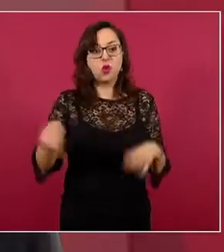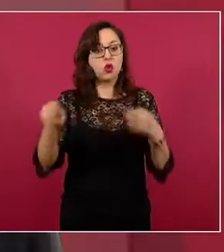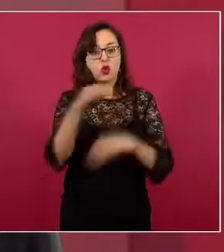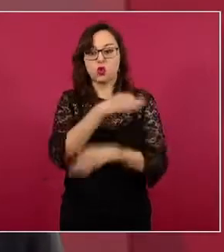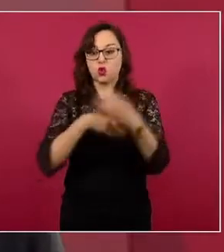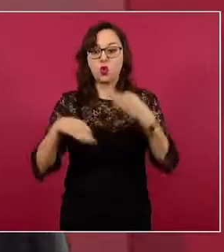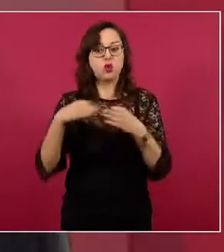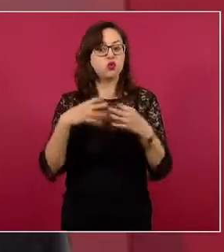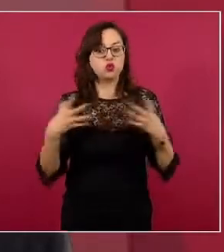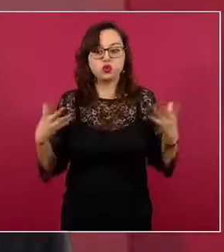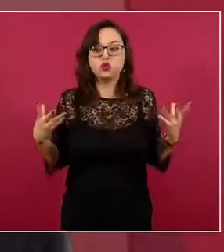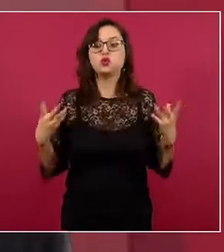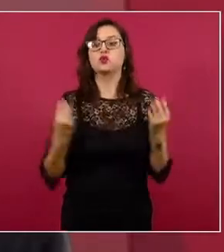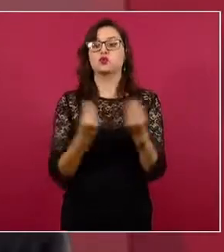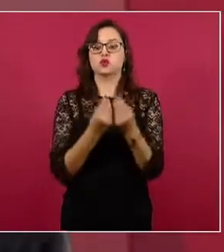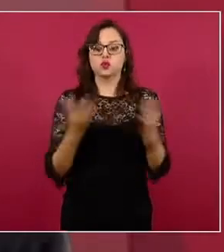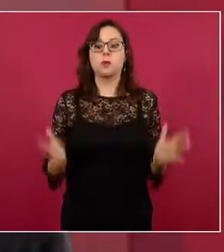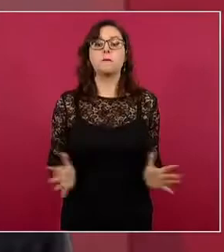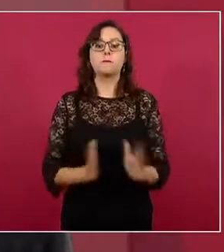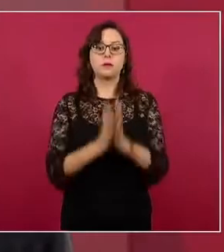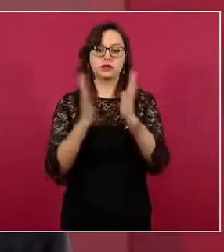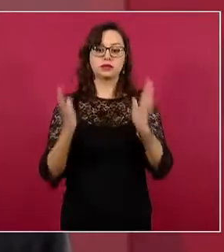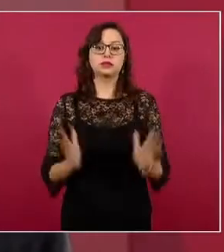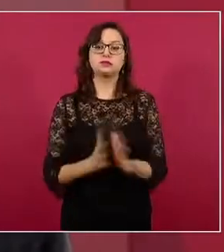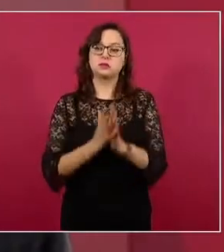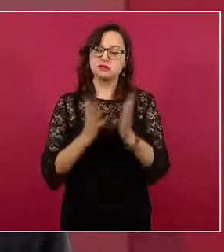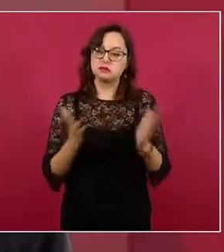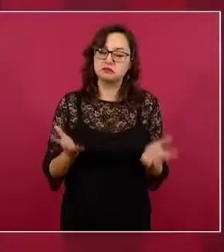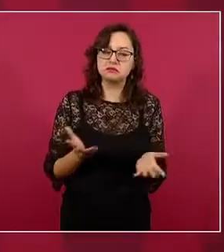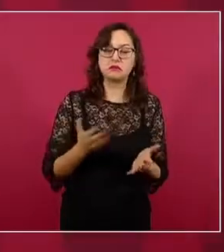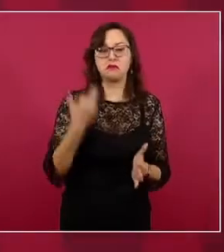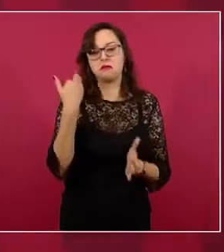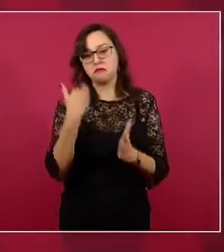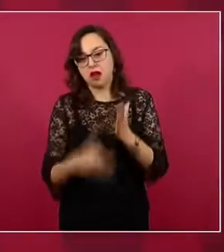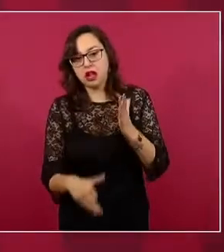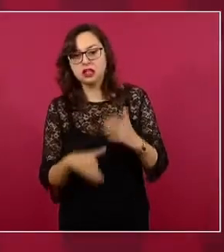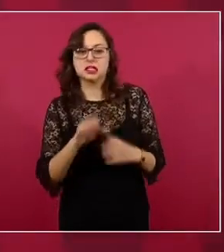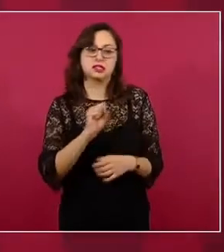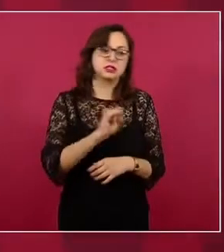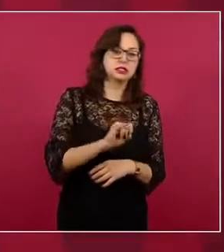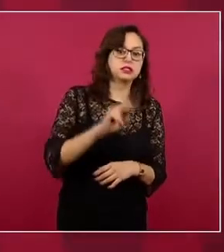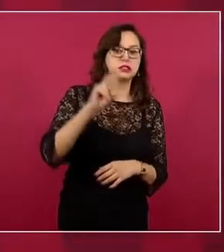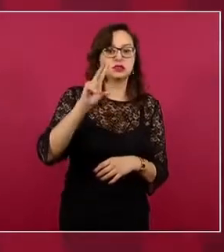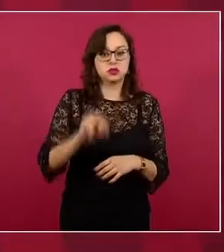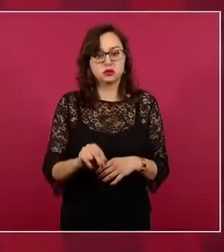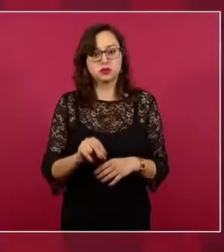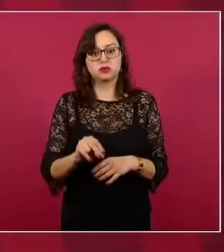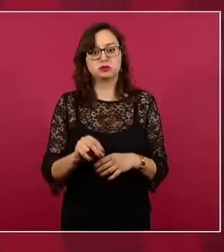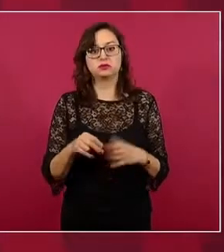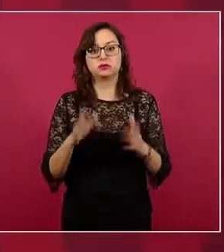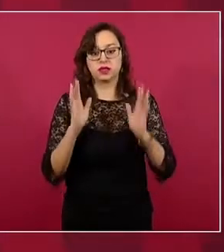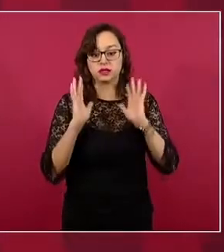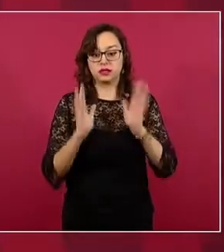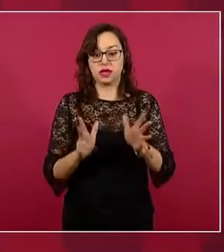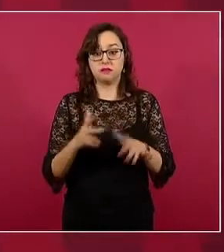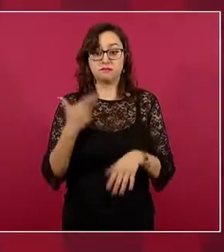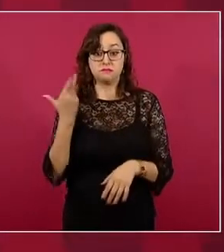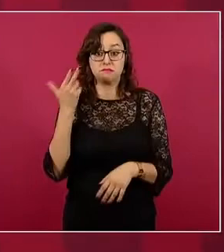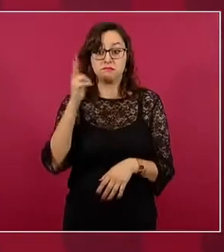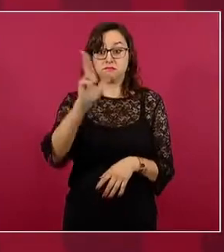Vamos a llevar a cabo este proceso, se va a iniciar el próximo